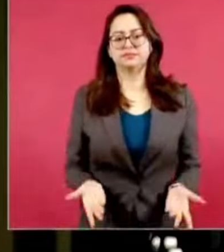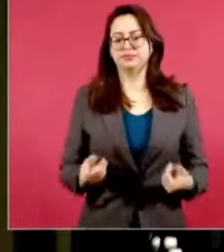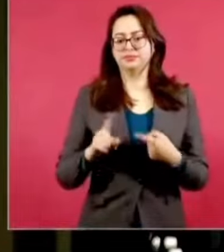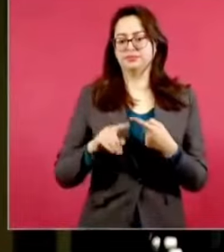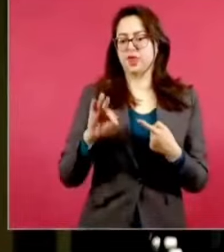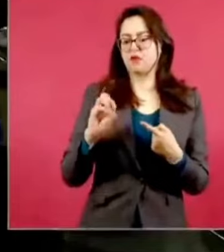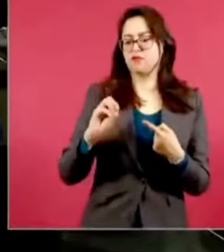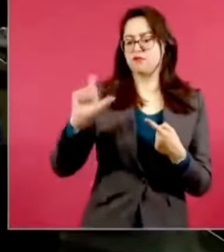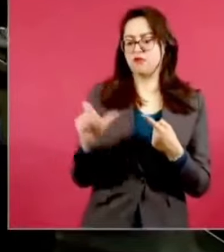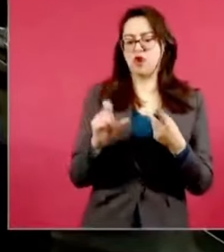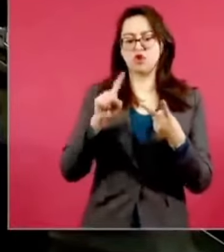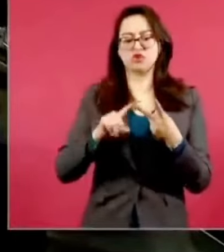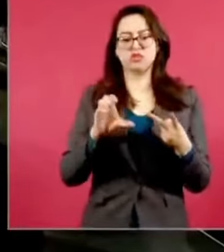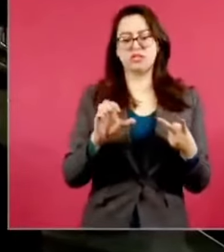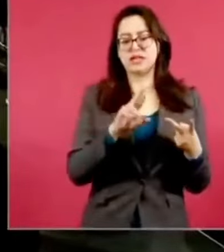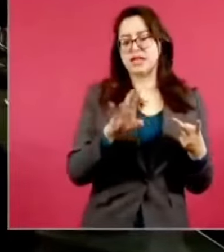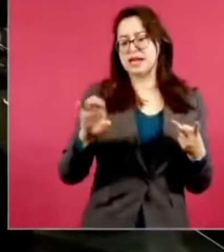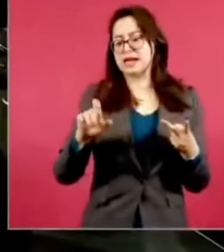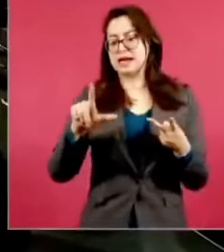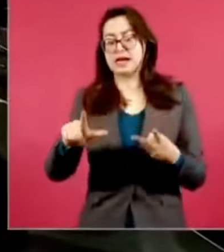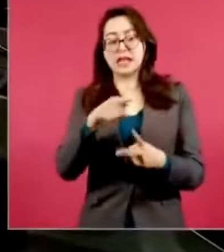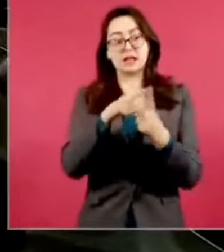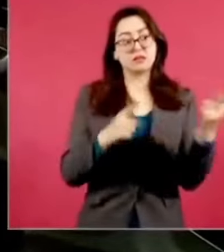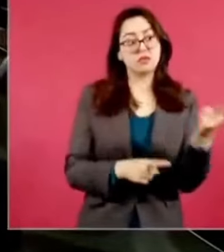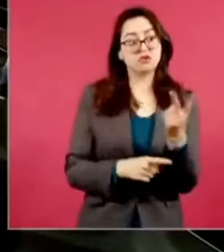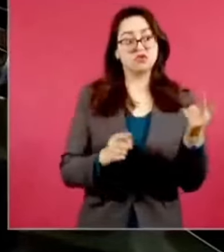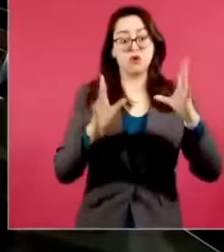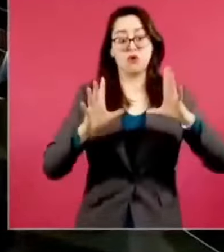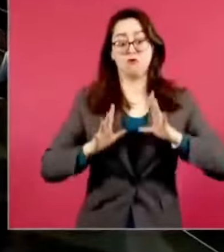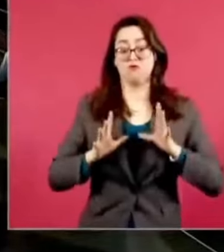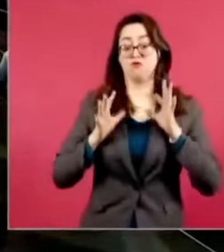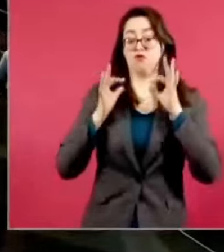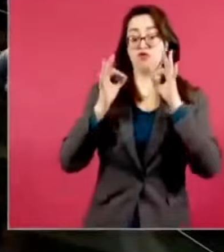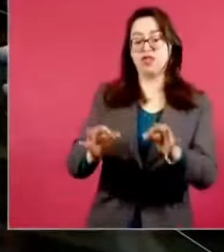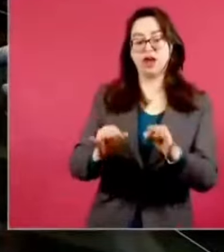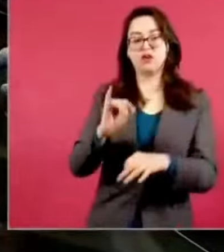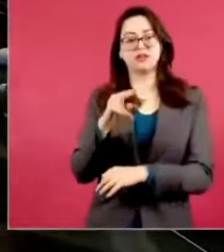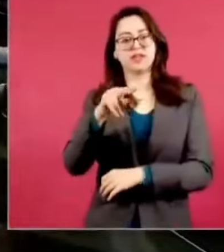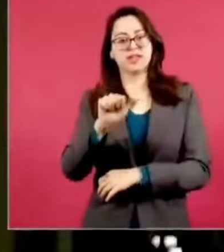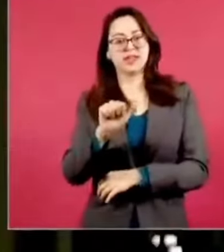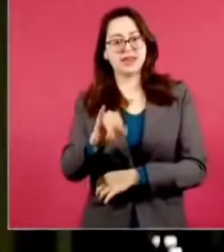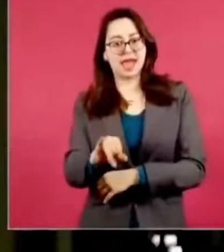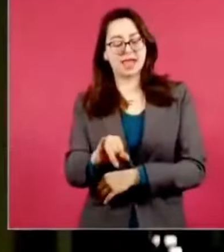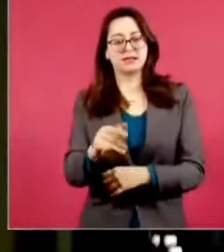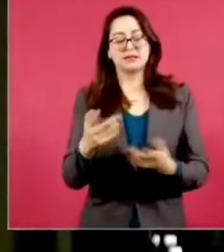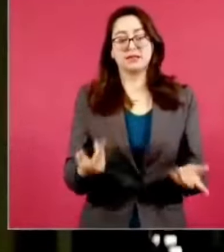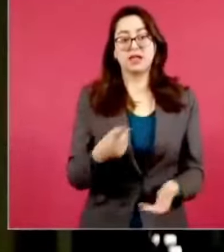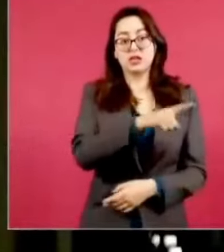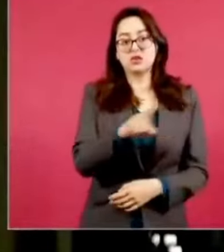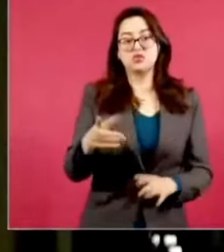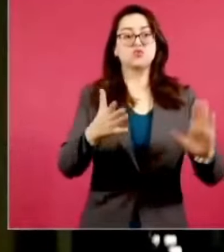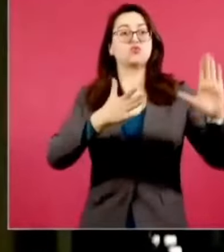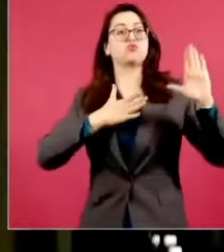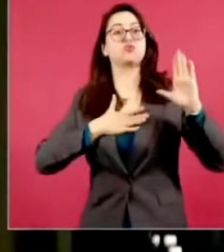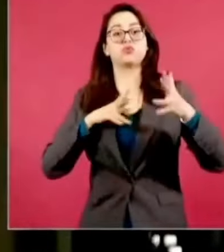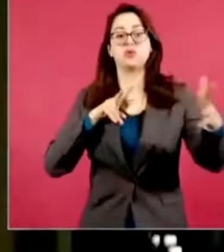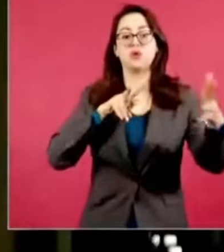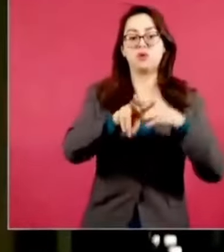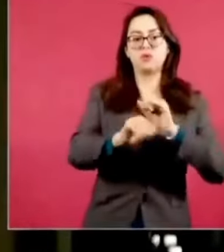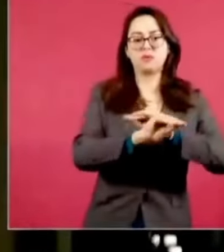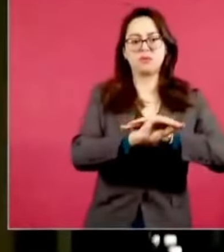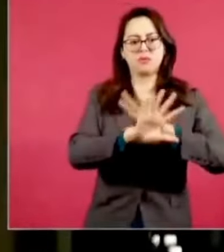que ellos son los creadores, que ellos realmente tenían un compromiso con la transparencia, pero se olvida que el Instituto de la Transparencia nació